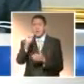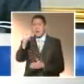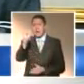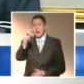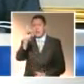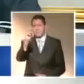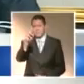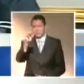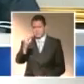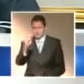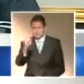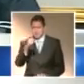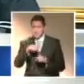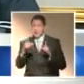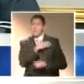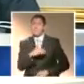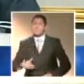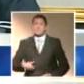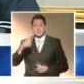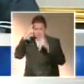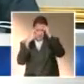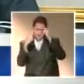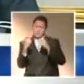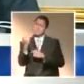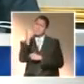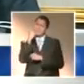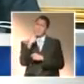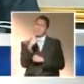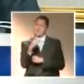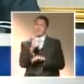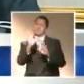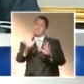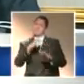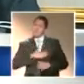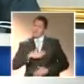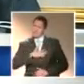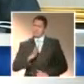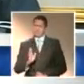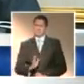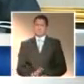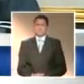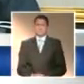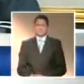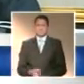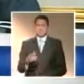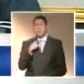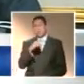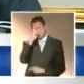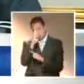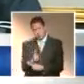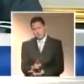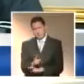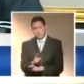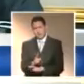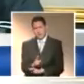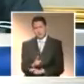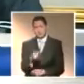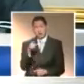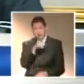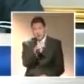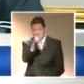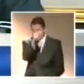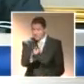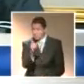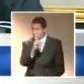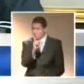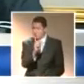bien definido allá y caracterizado por el compañero Andrés Eloy Méndez, pero el presidente Chávez nos enseñó algo, ¿no?